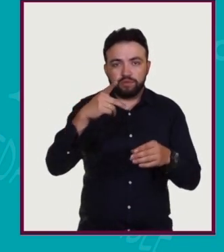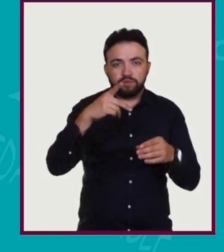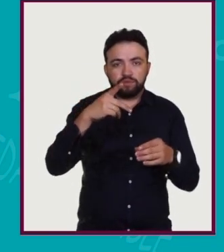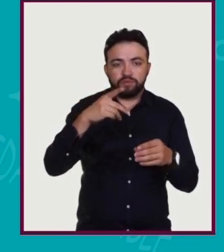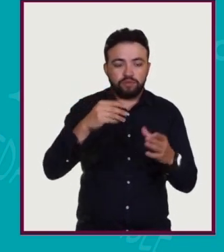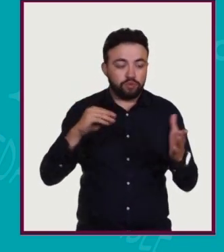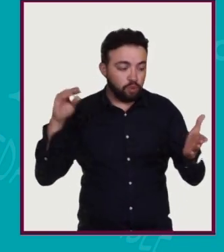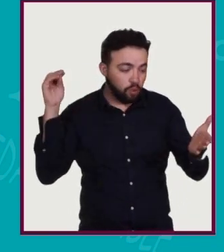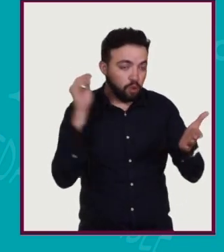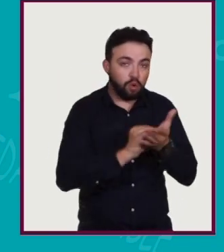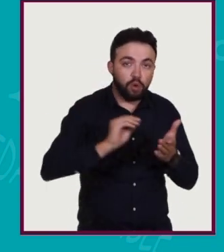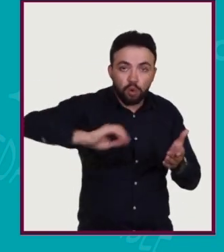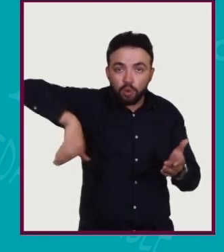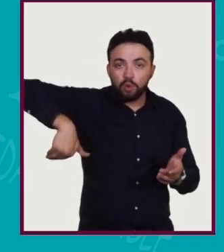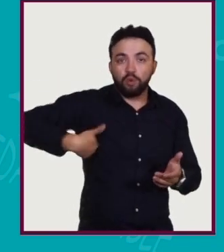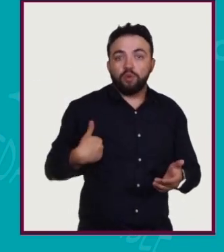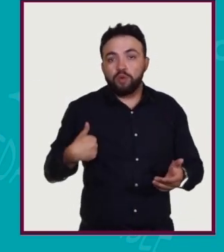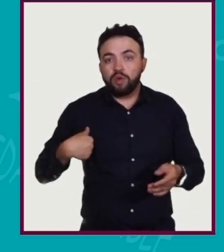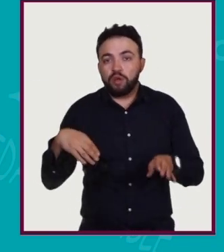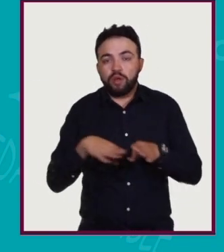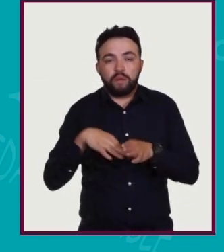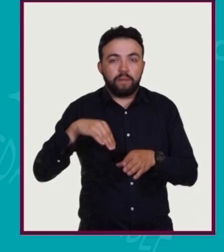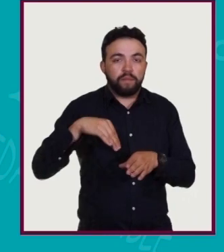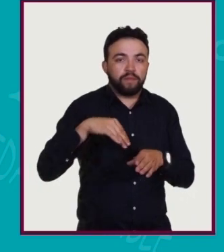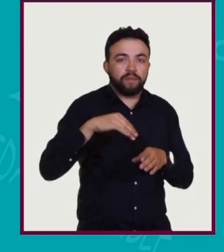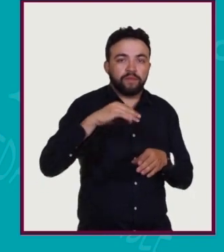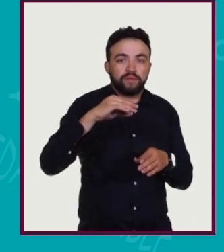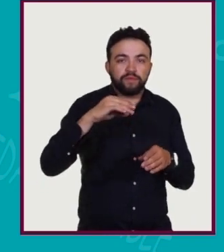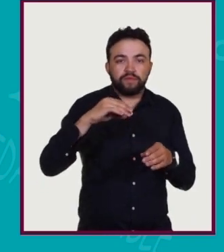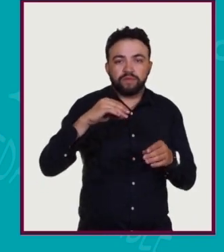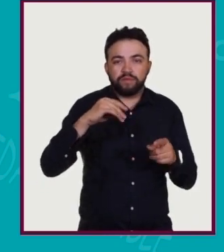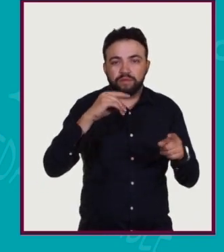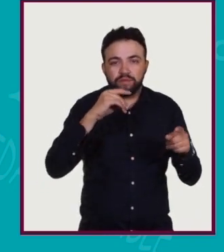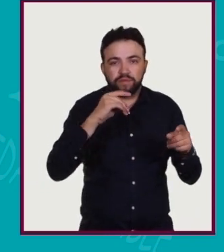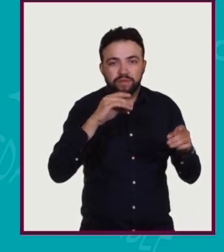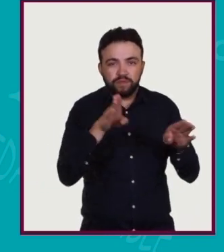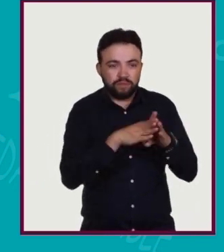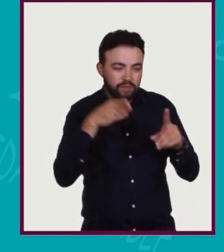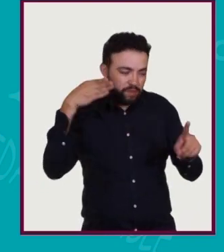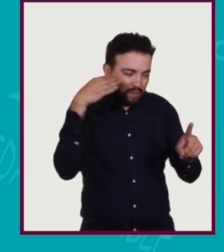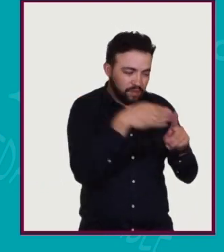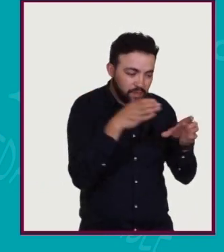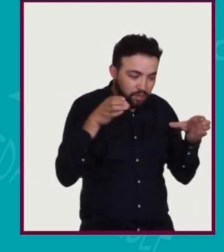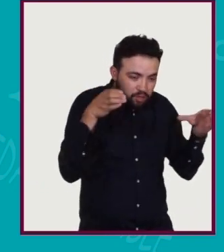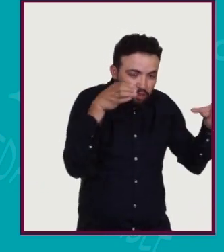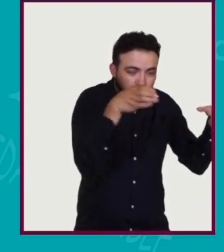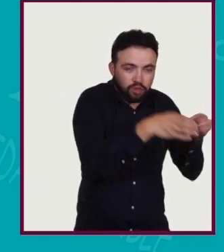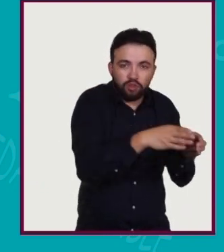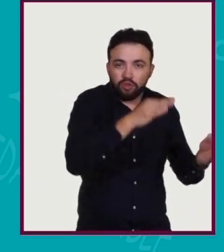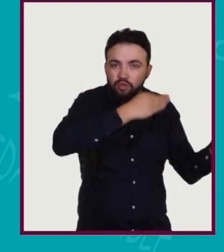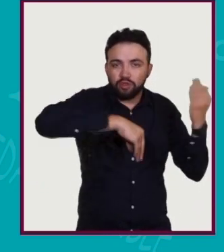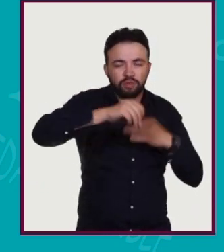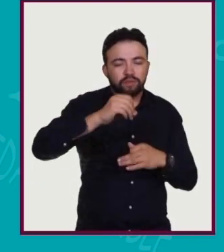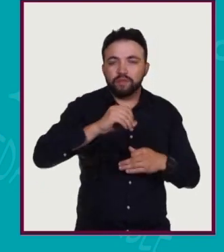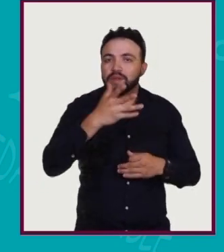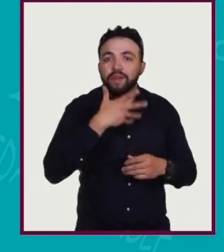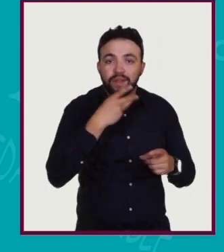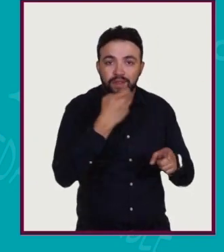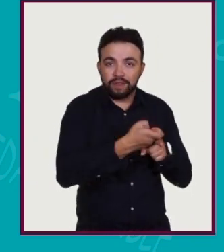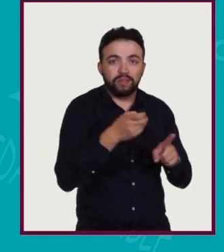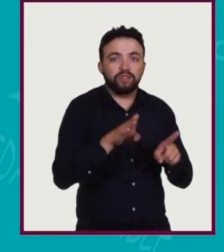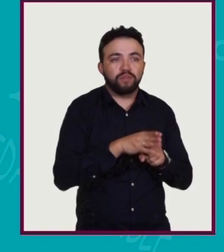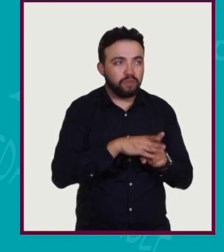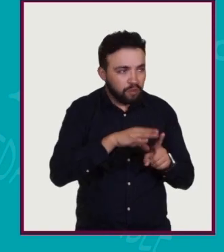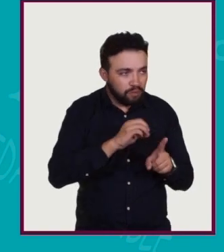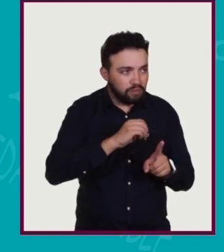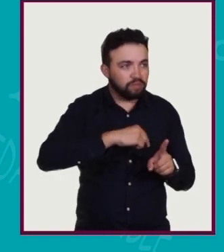y enclaustrados en un acervo o en una base de datos específica donde se encuentren todos. Los memes están circulando todo el